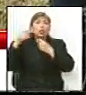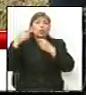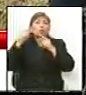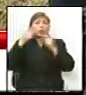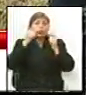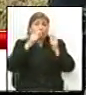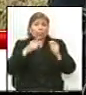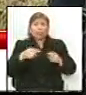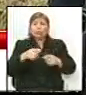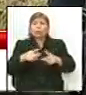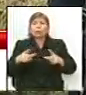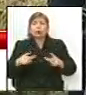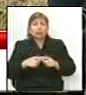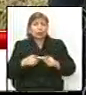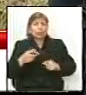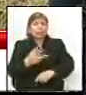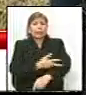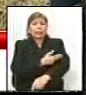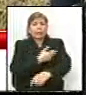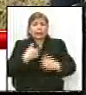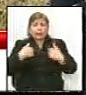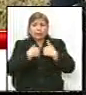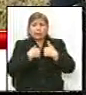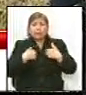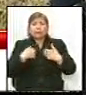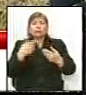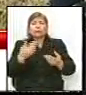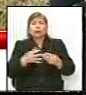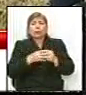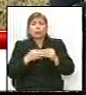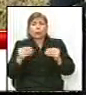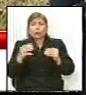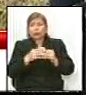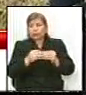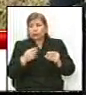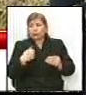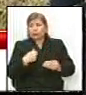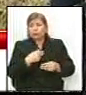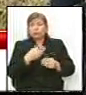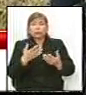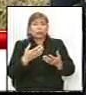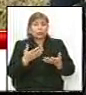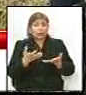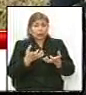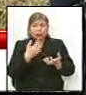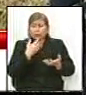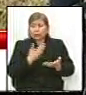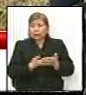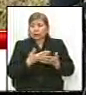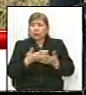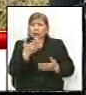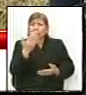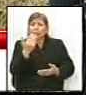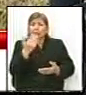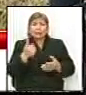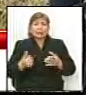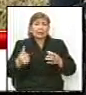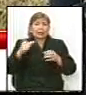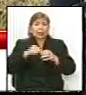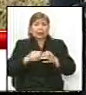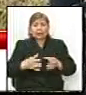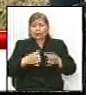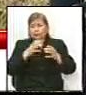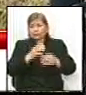zona ganadería, zona productiva. Entonces, laguna y kumpas cachcan como 15 lagunas.